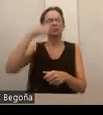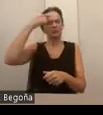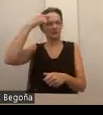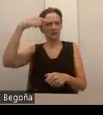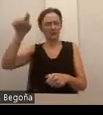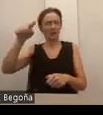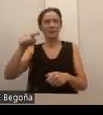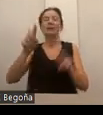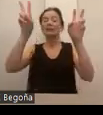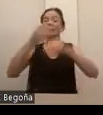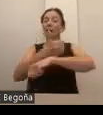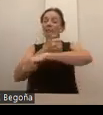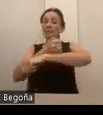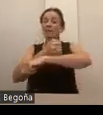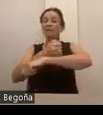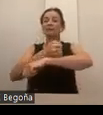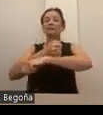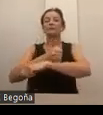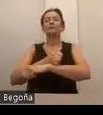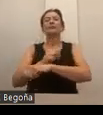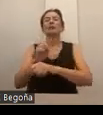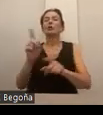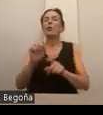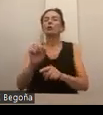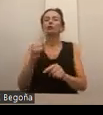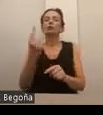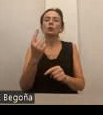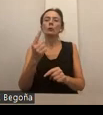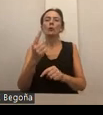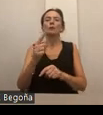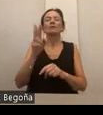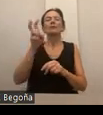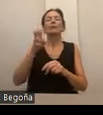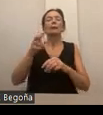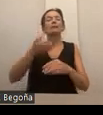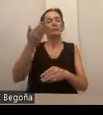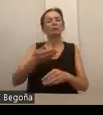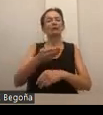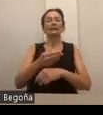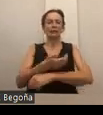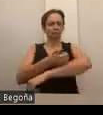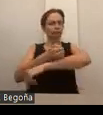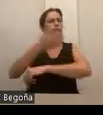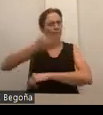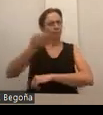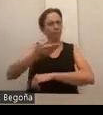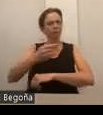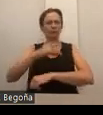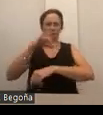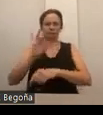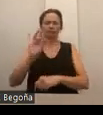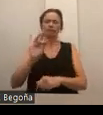el manejo de la diabetes mellitus no solo ha de basarse en la medicación, que también, y llegado cierto